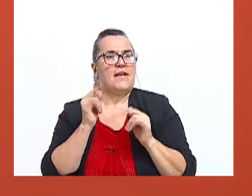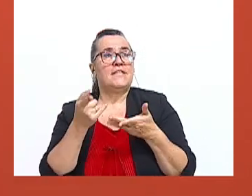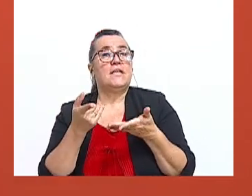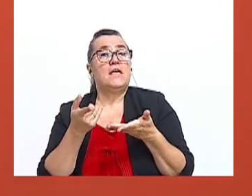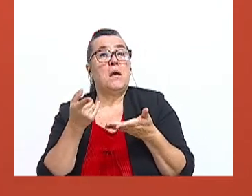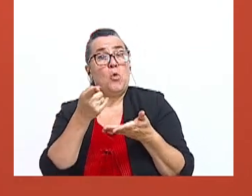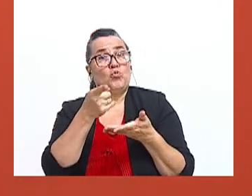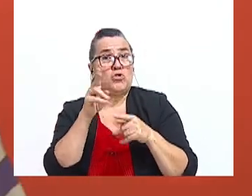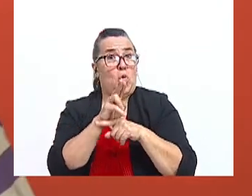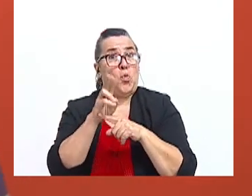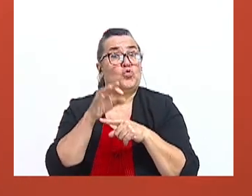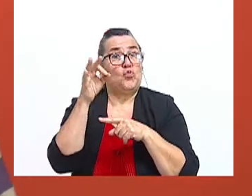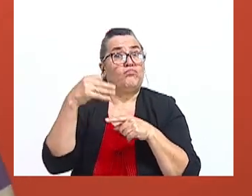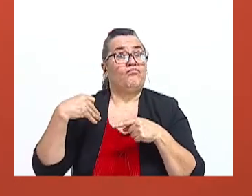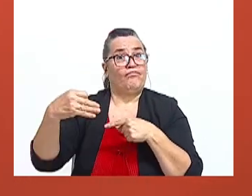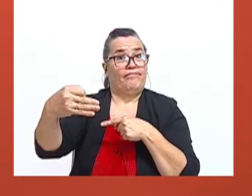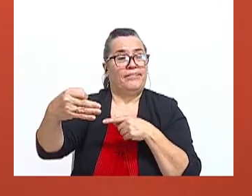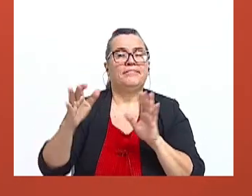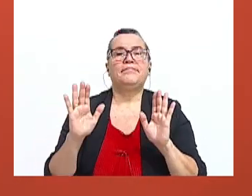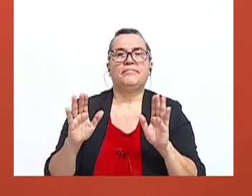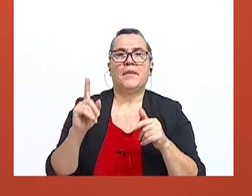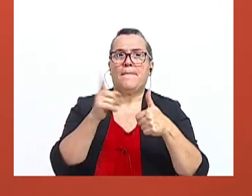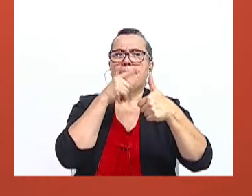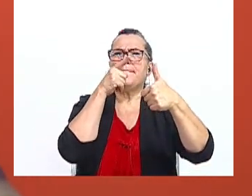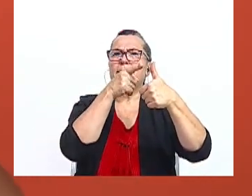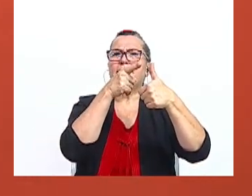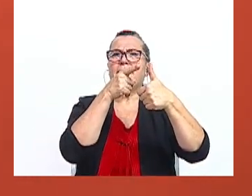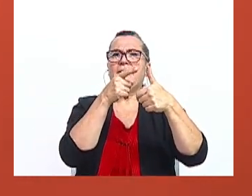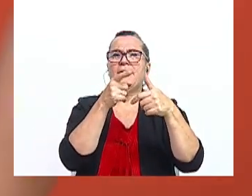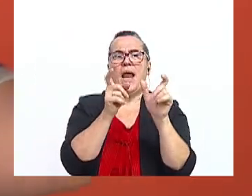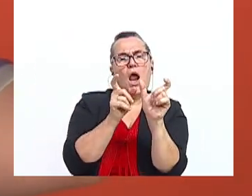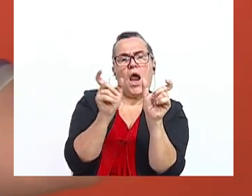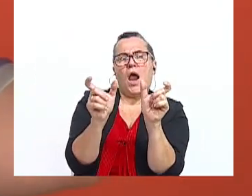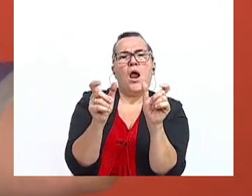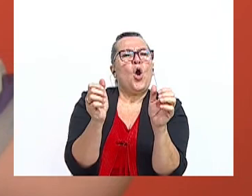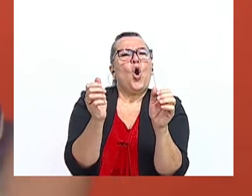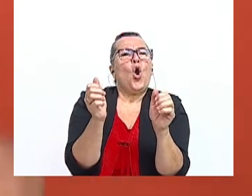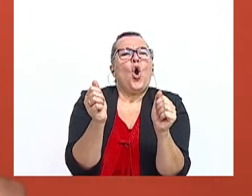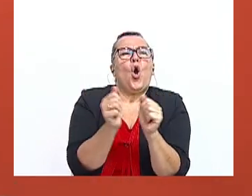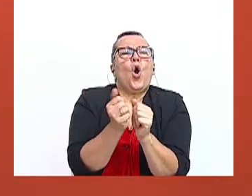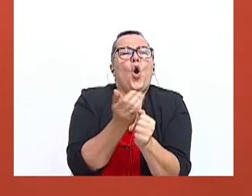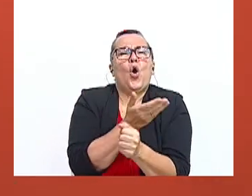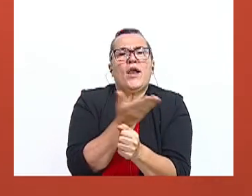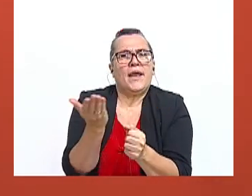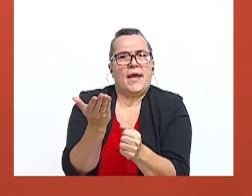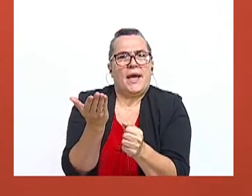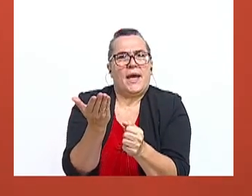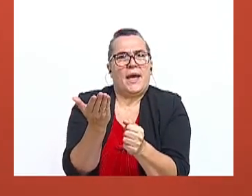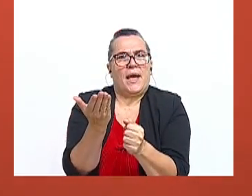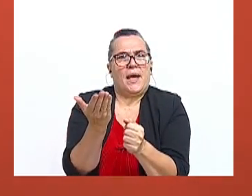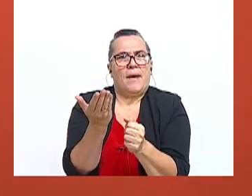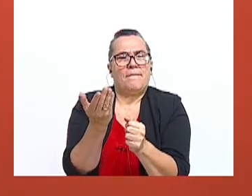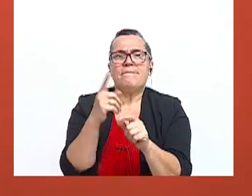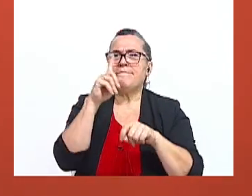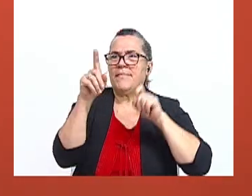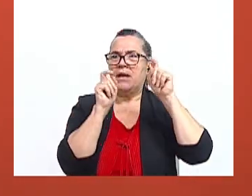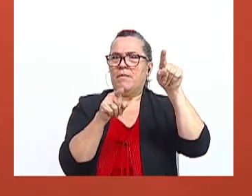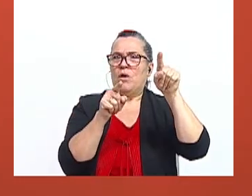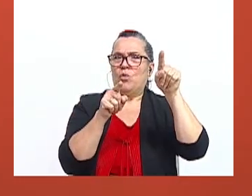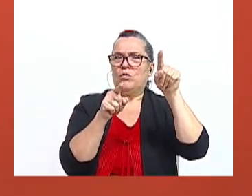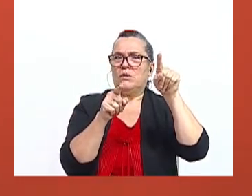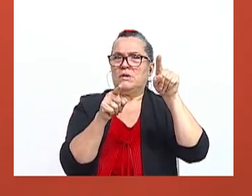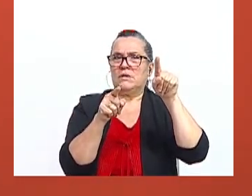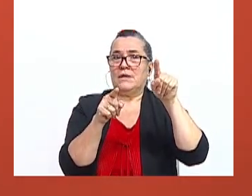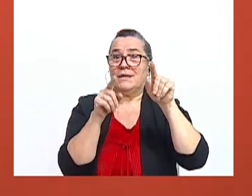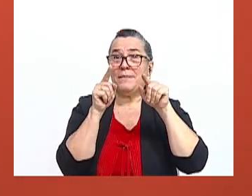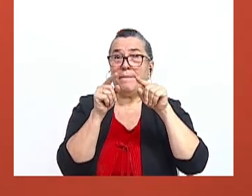puede servir para el día a día. Vamos con la primera. ¿Con qué? Este se utiliza para hacer preguntas. ¿Ves